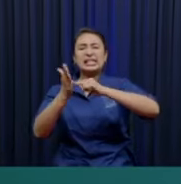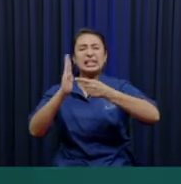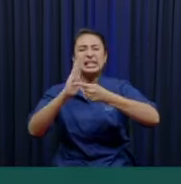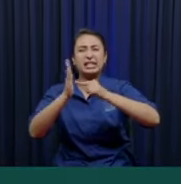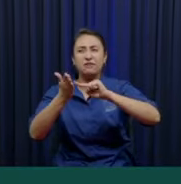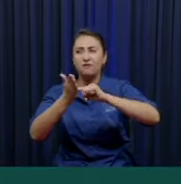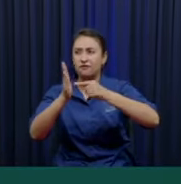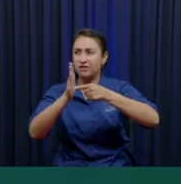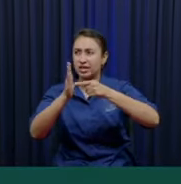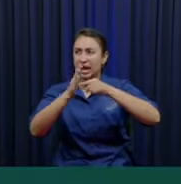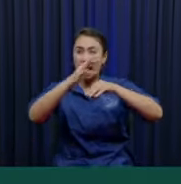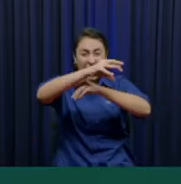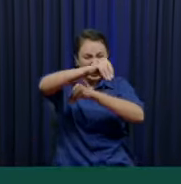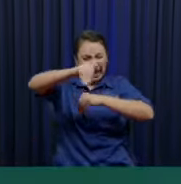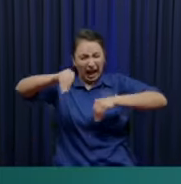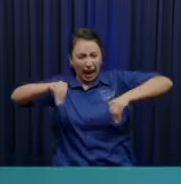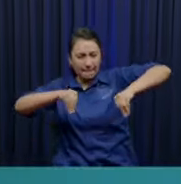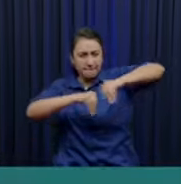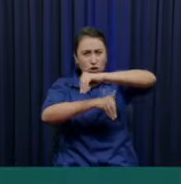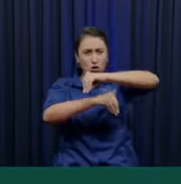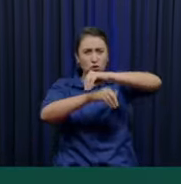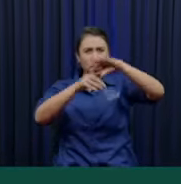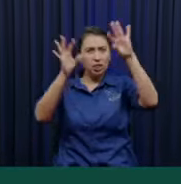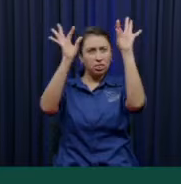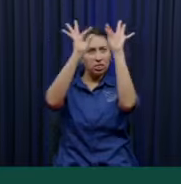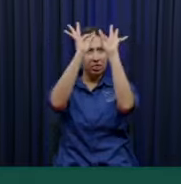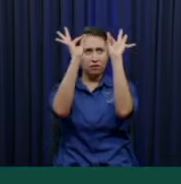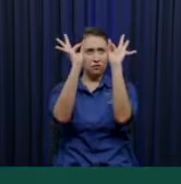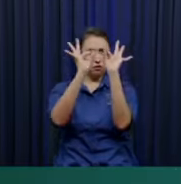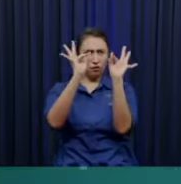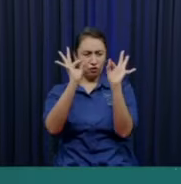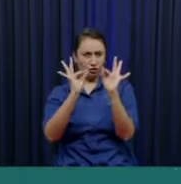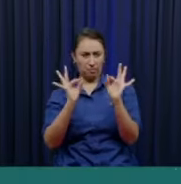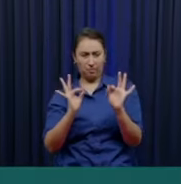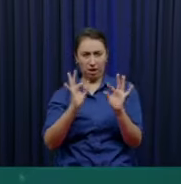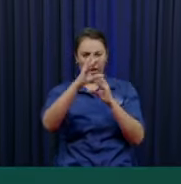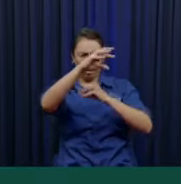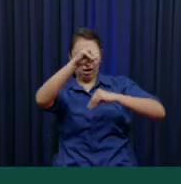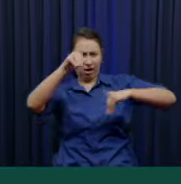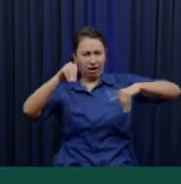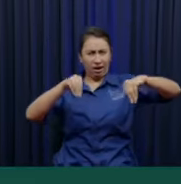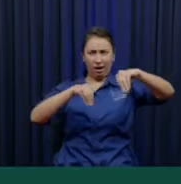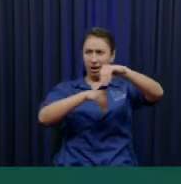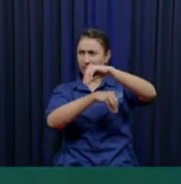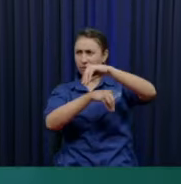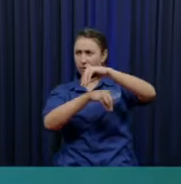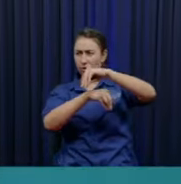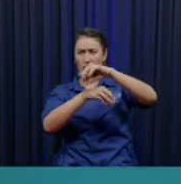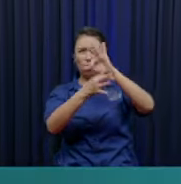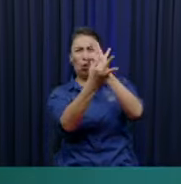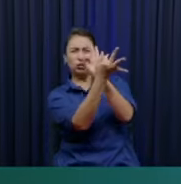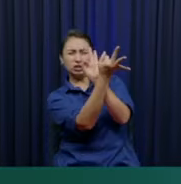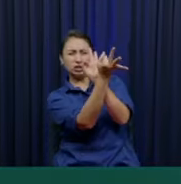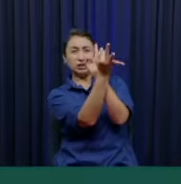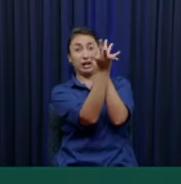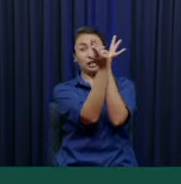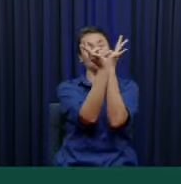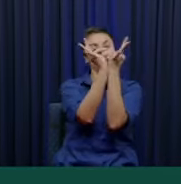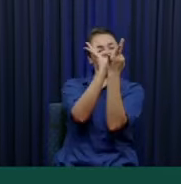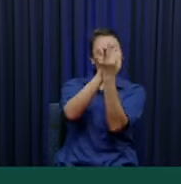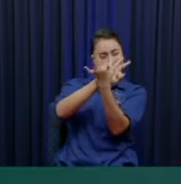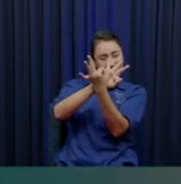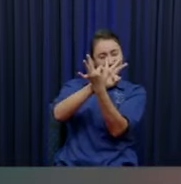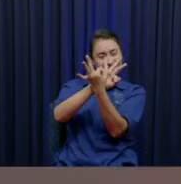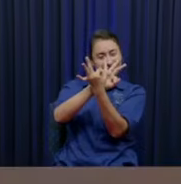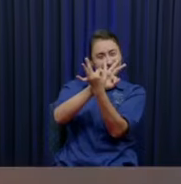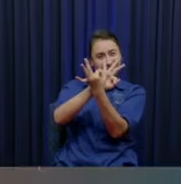se metamorfó, se transfiguró, se transformó. Los discípulos lo vieron y